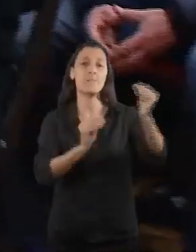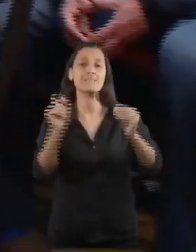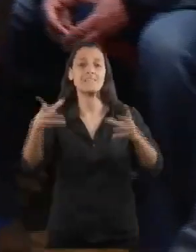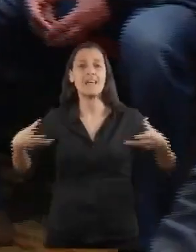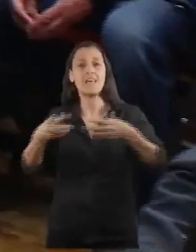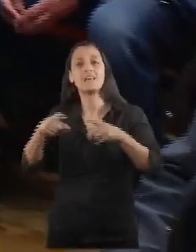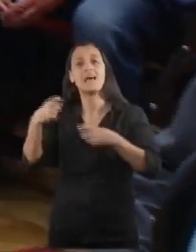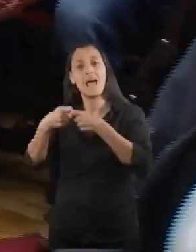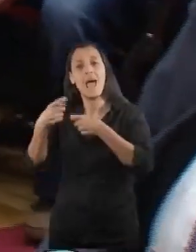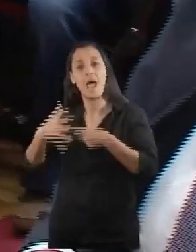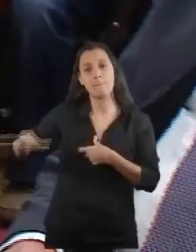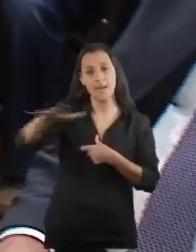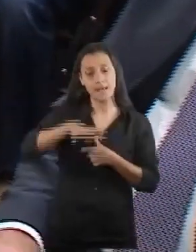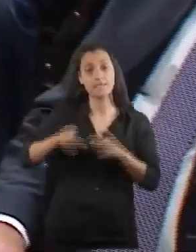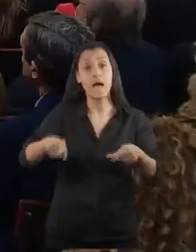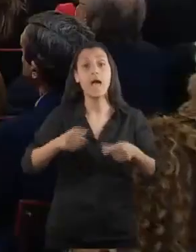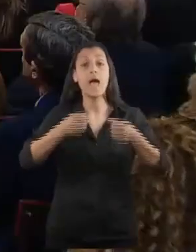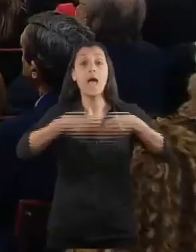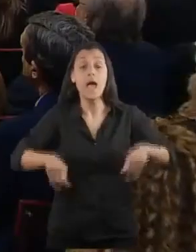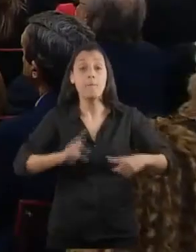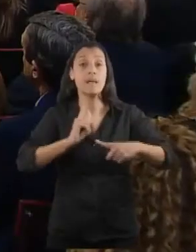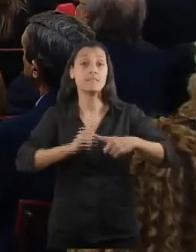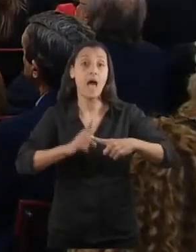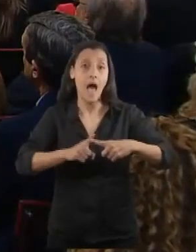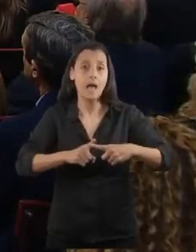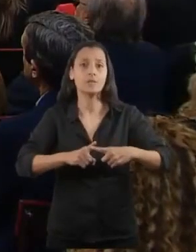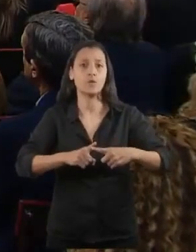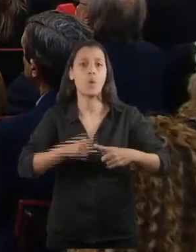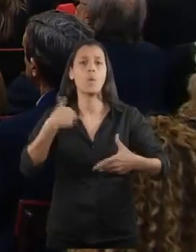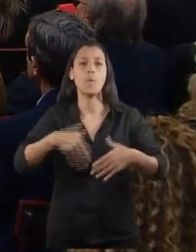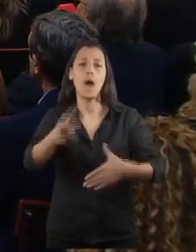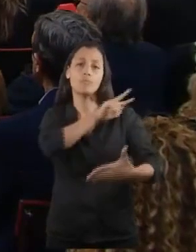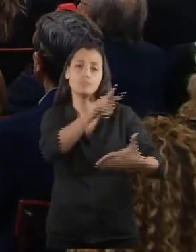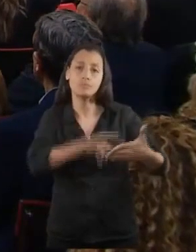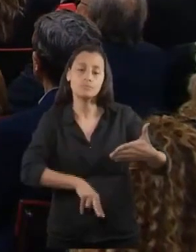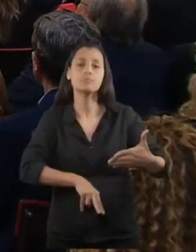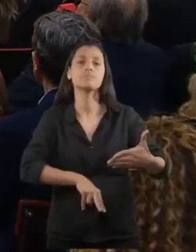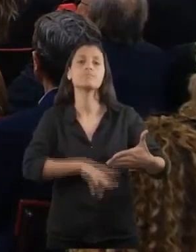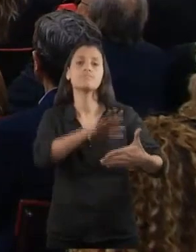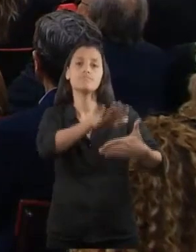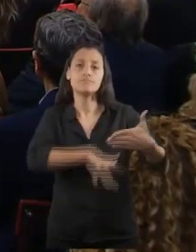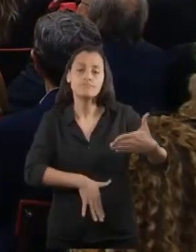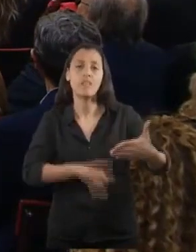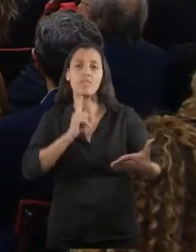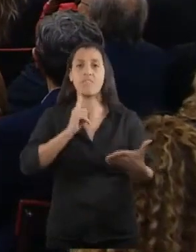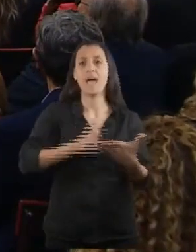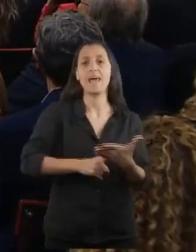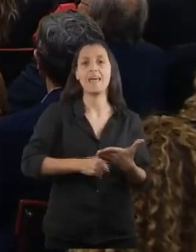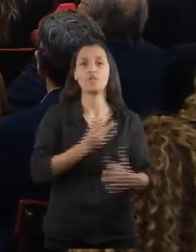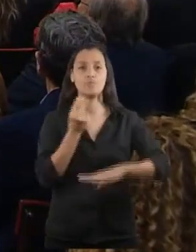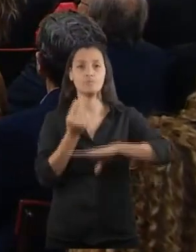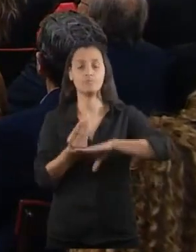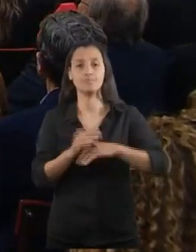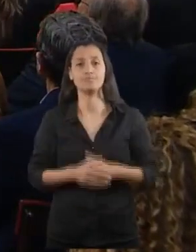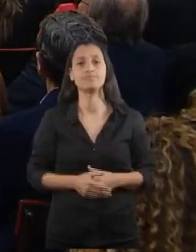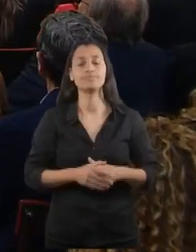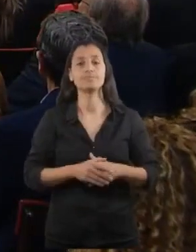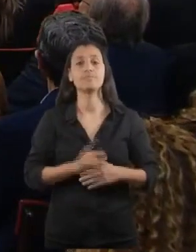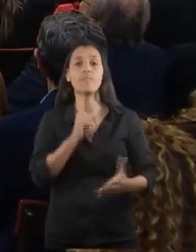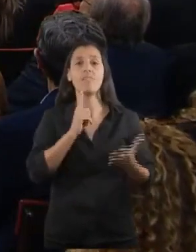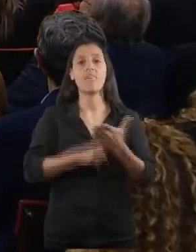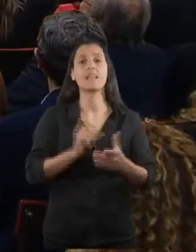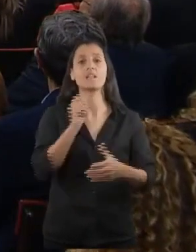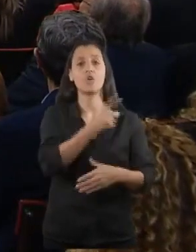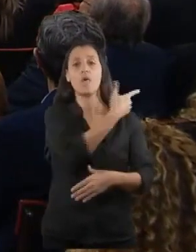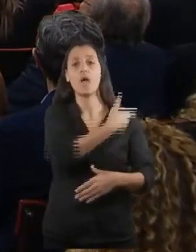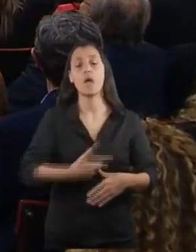empresarial en el inicio de este acto daremos lectura al decreto de designación decreto del